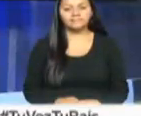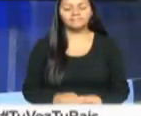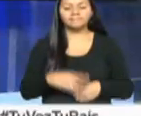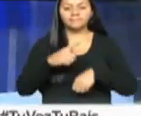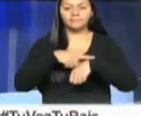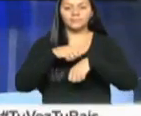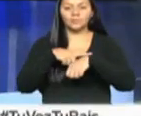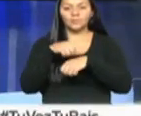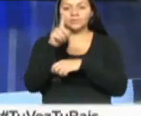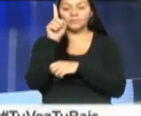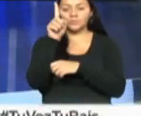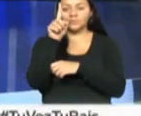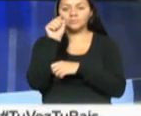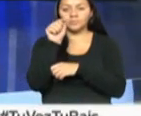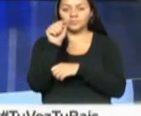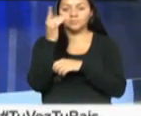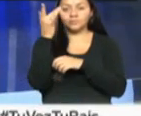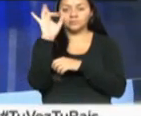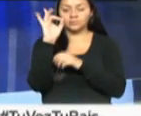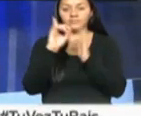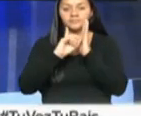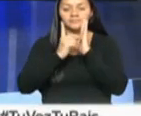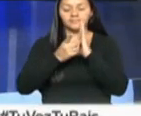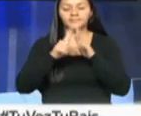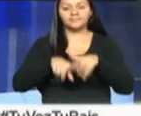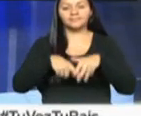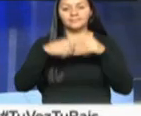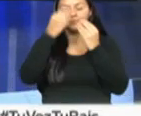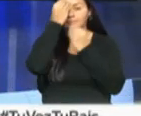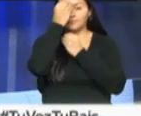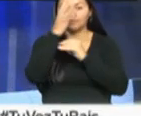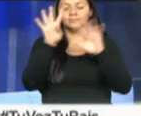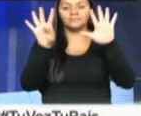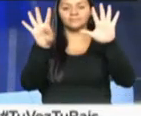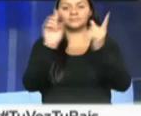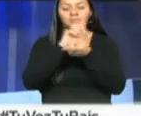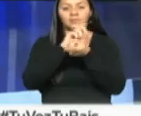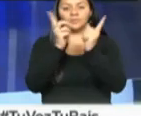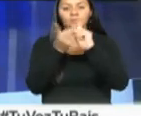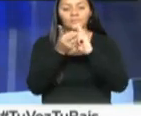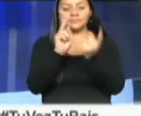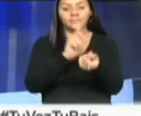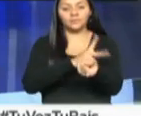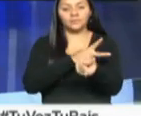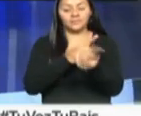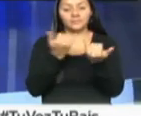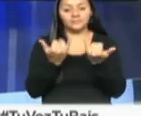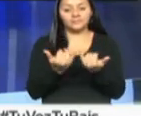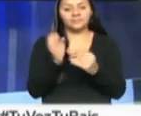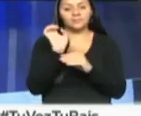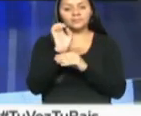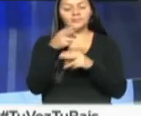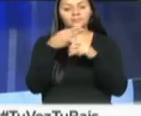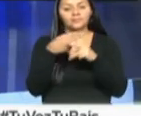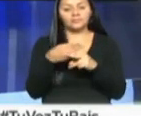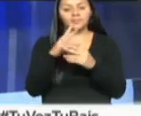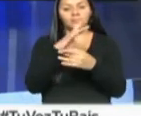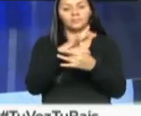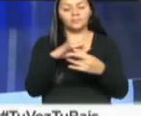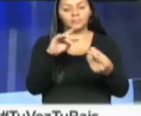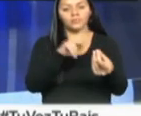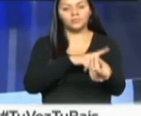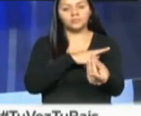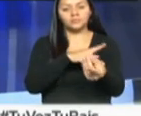Horas con 18 minutos, seguimos informando. Arrancó el noveno encuentro internacional de poetas en nuestro país, denominado Poesía en